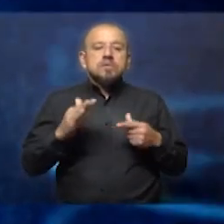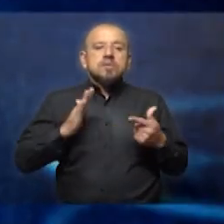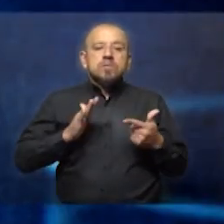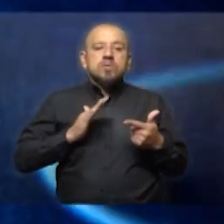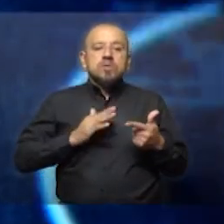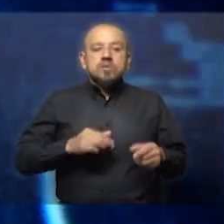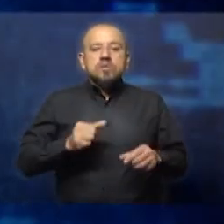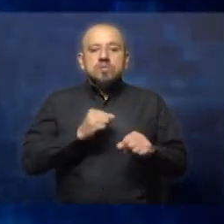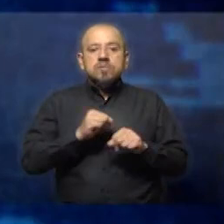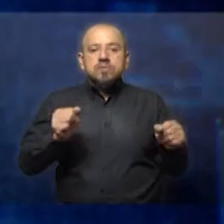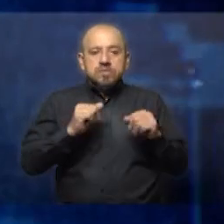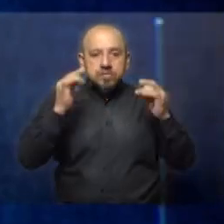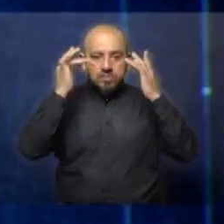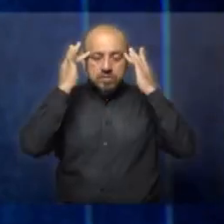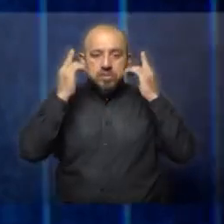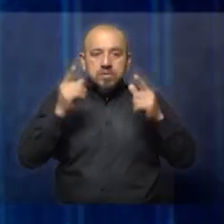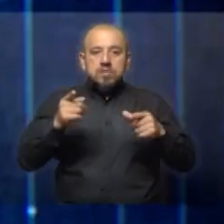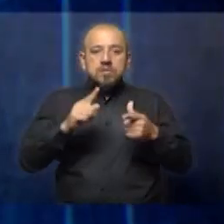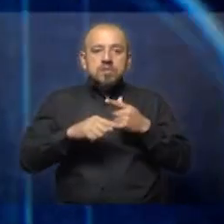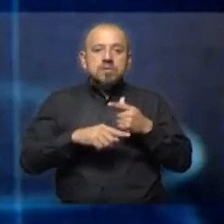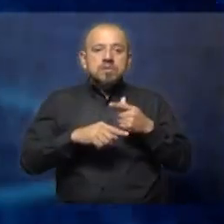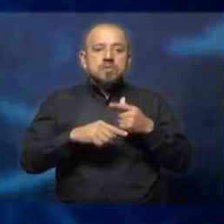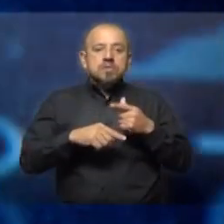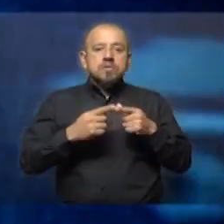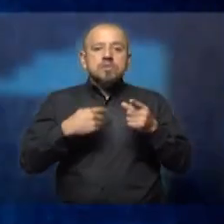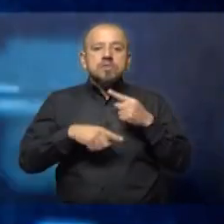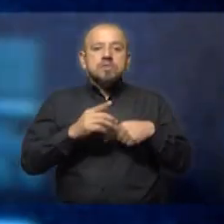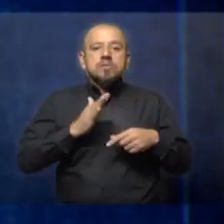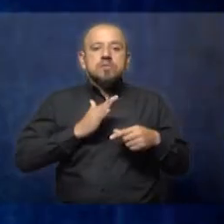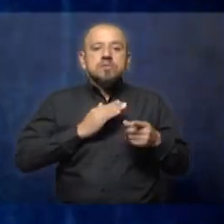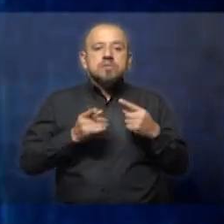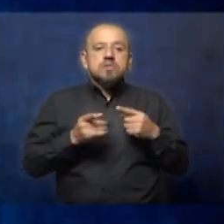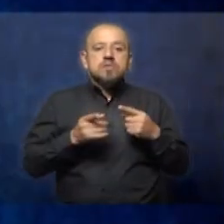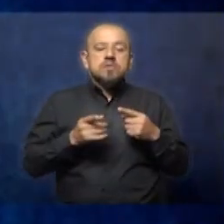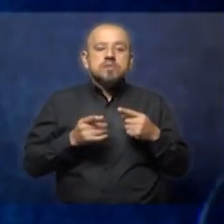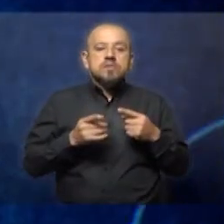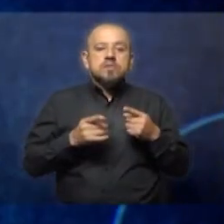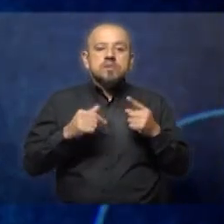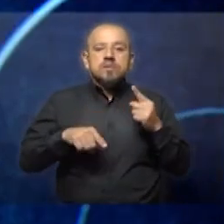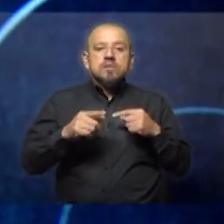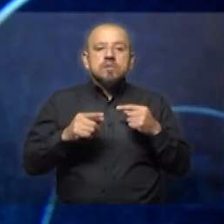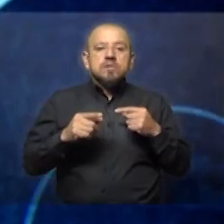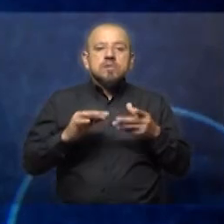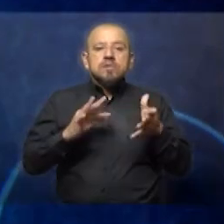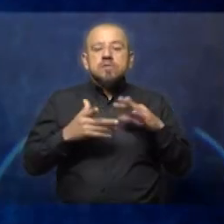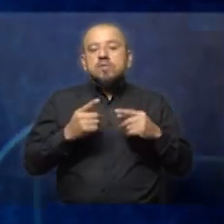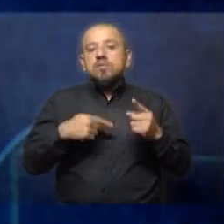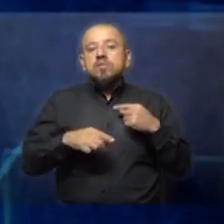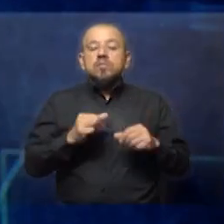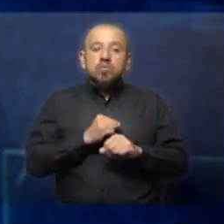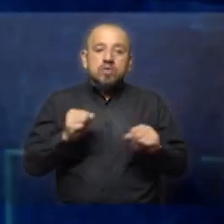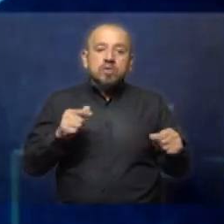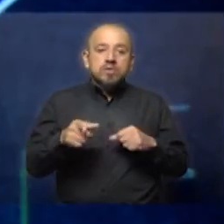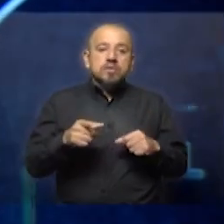educarse y que fuera valioso y deseable que la mujer se educara tuviera una formación general y también que pudiera tener una formación específica que